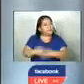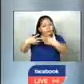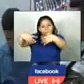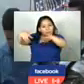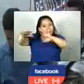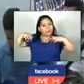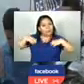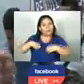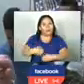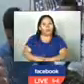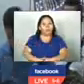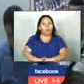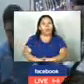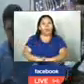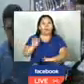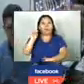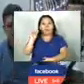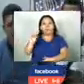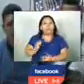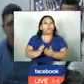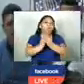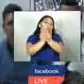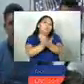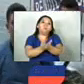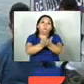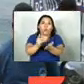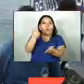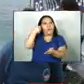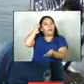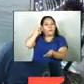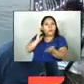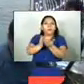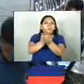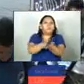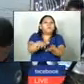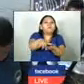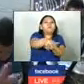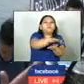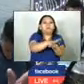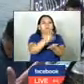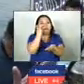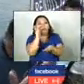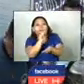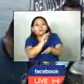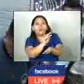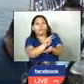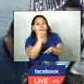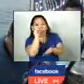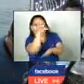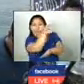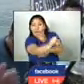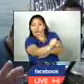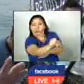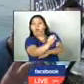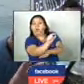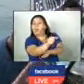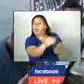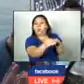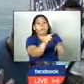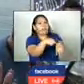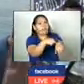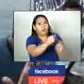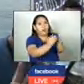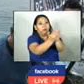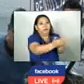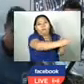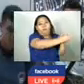ahí déjalo. Cuando él se dirigía a una de las islas principales acá en el lago, encontró una embarcación que en ese momento había dado